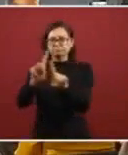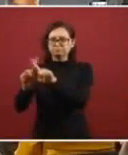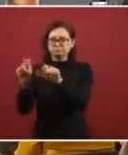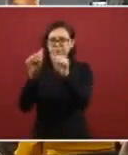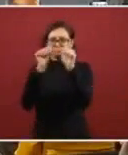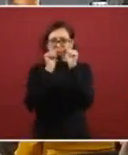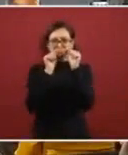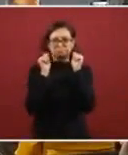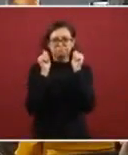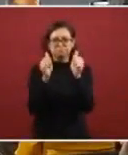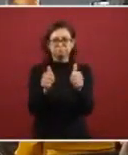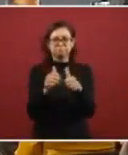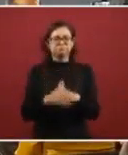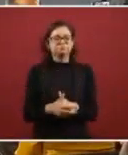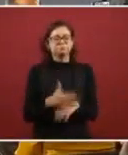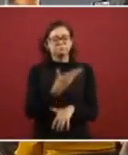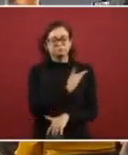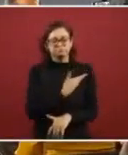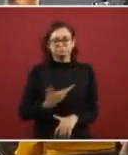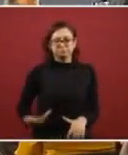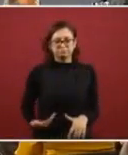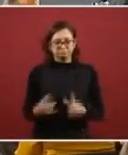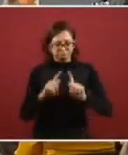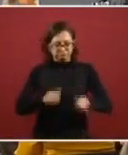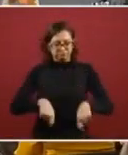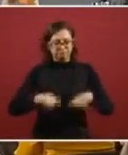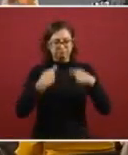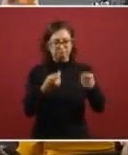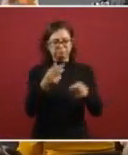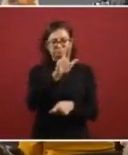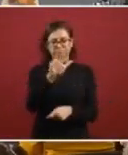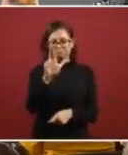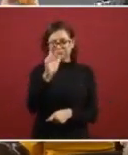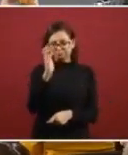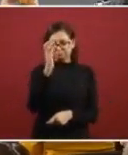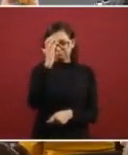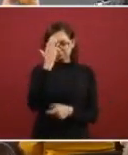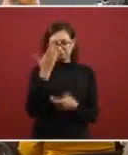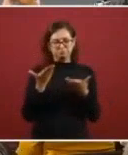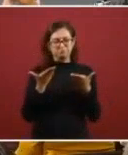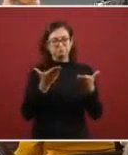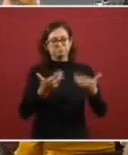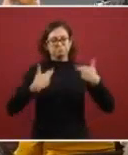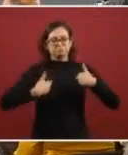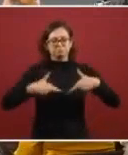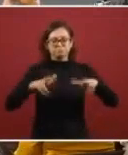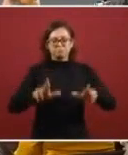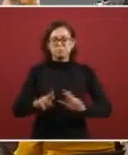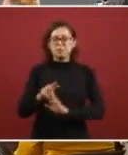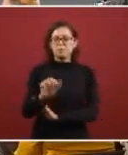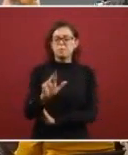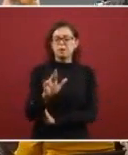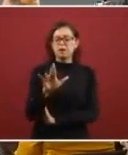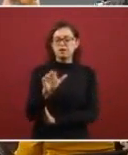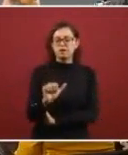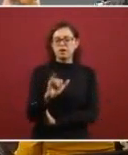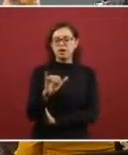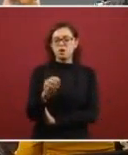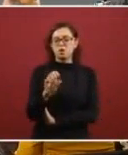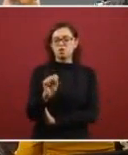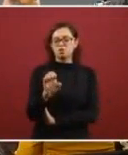El señor presidente, pedimos haga entrega de este reconocimiento a María Josefina Menéndez